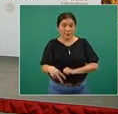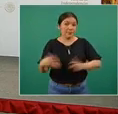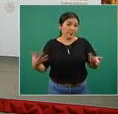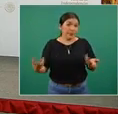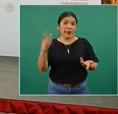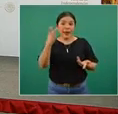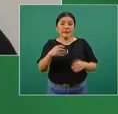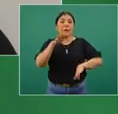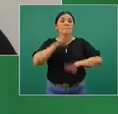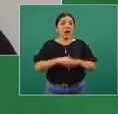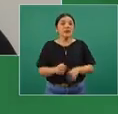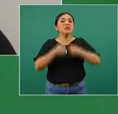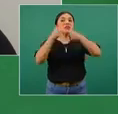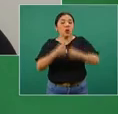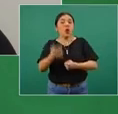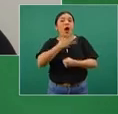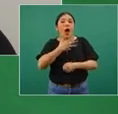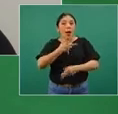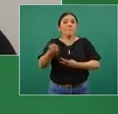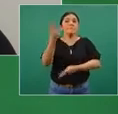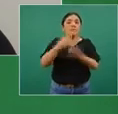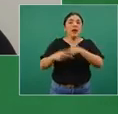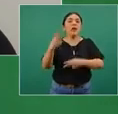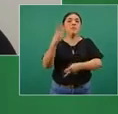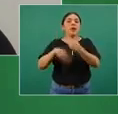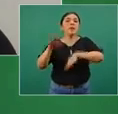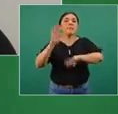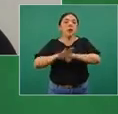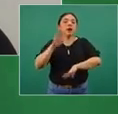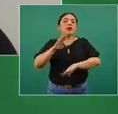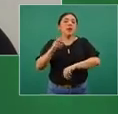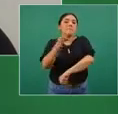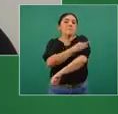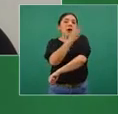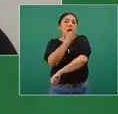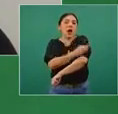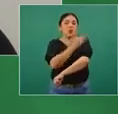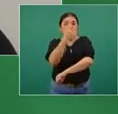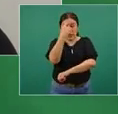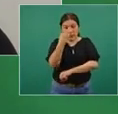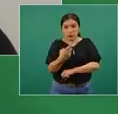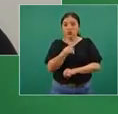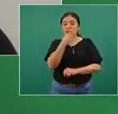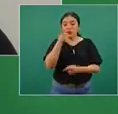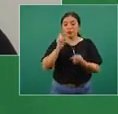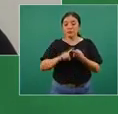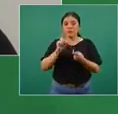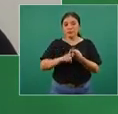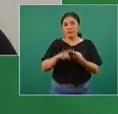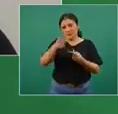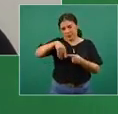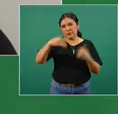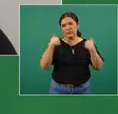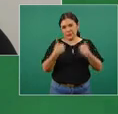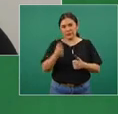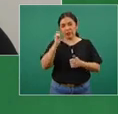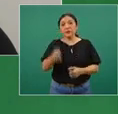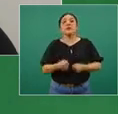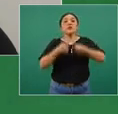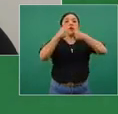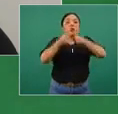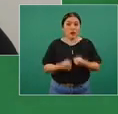entonces asegurando que existan estos 3 componentes importantes para la vacuna. Los repetimos nuevamente para que quede muy claro: la